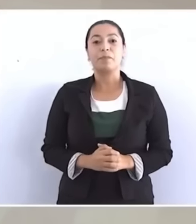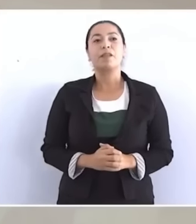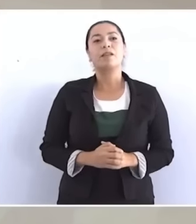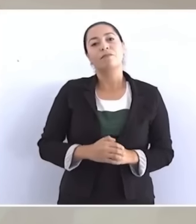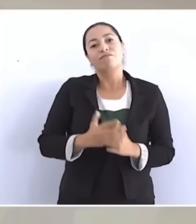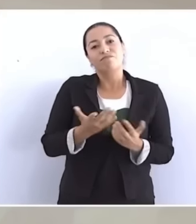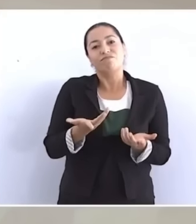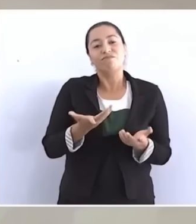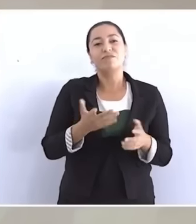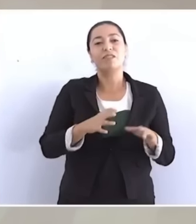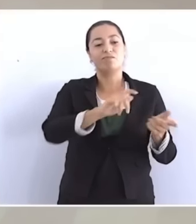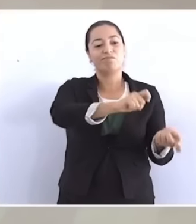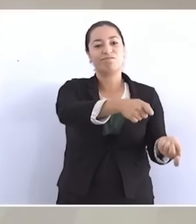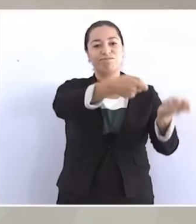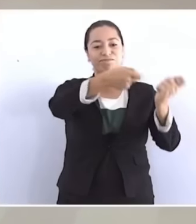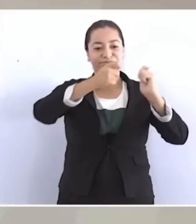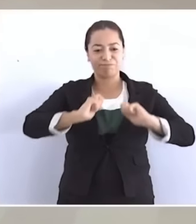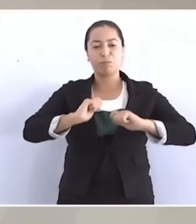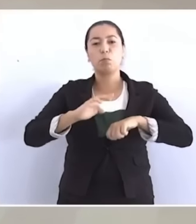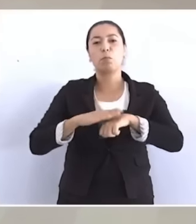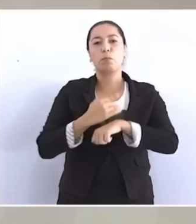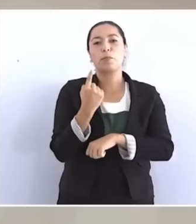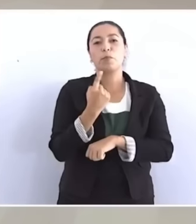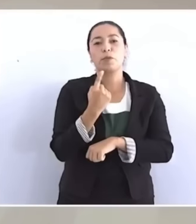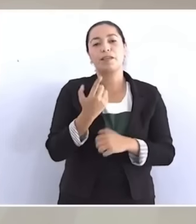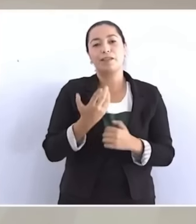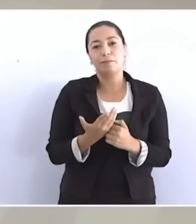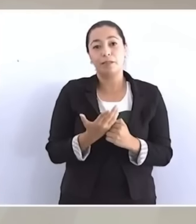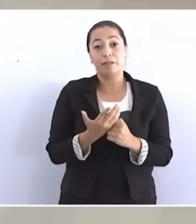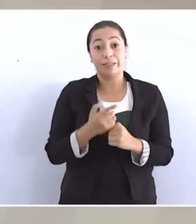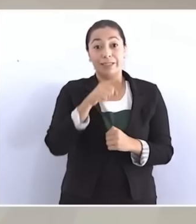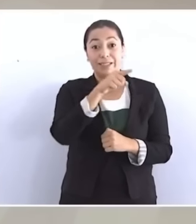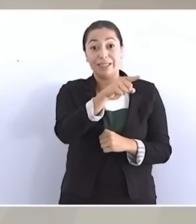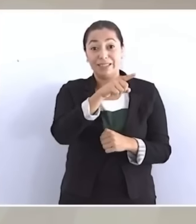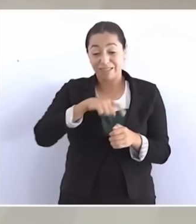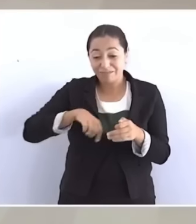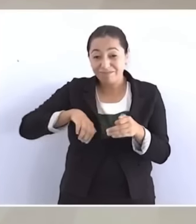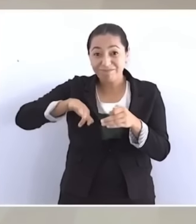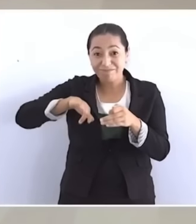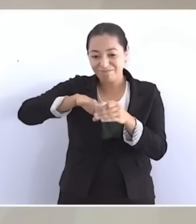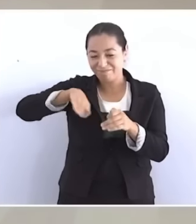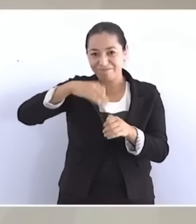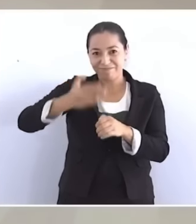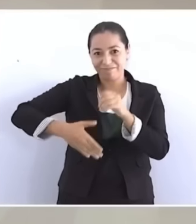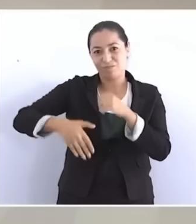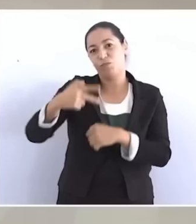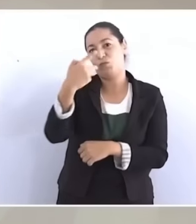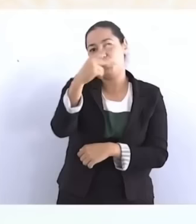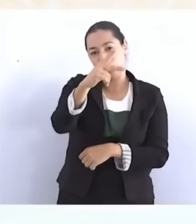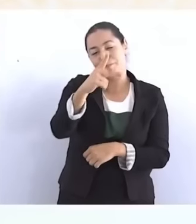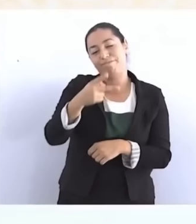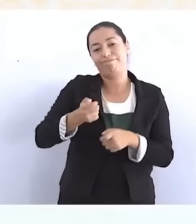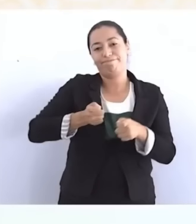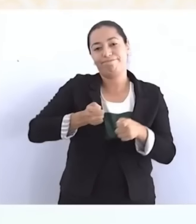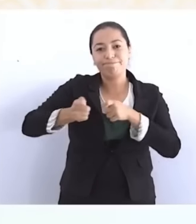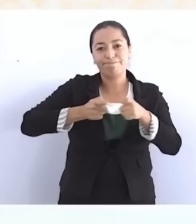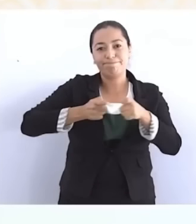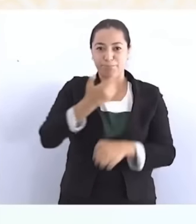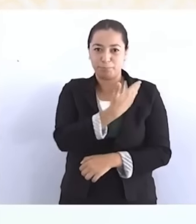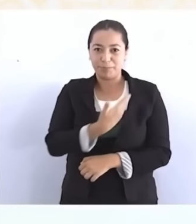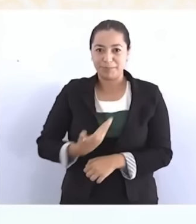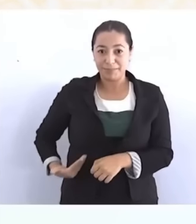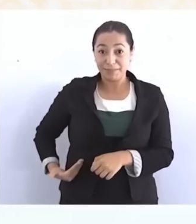transición es porque está por cerrar el gobierno del presidente y estamos por